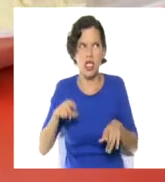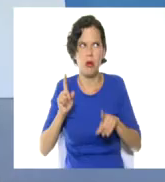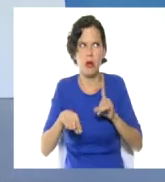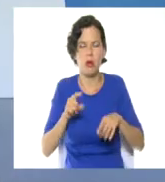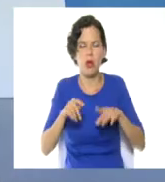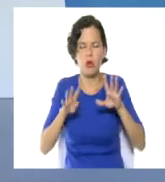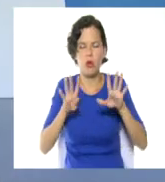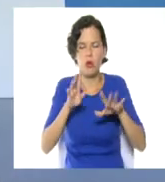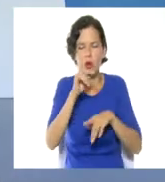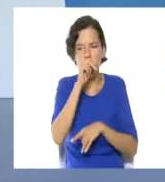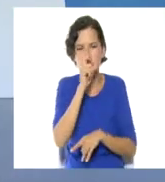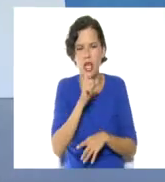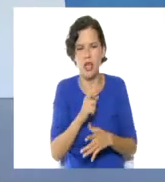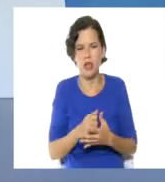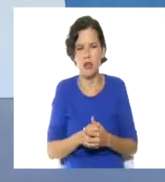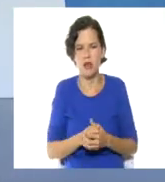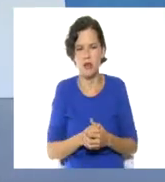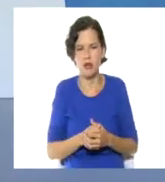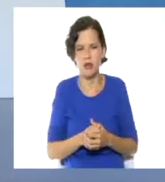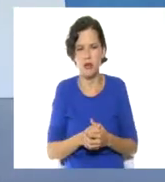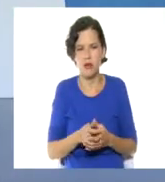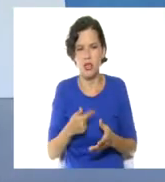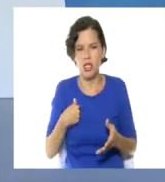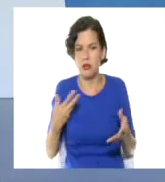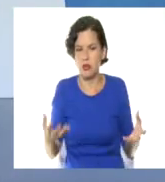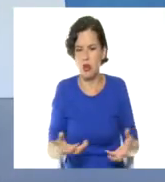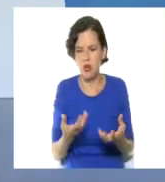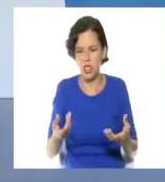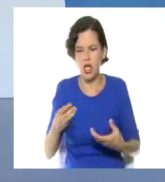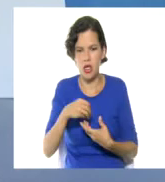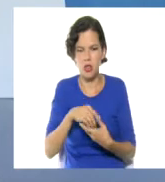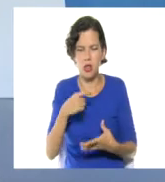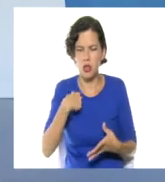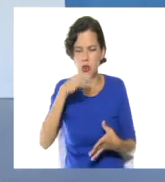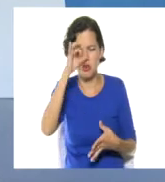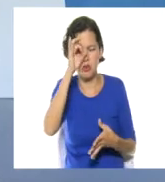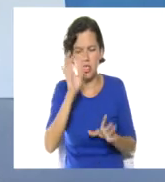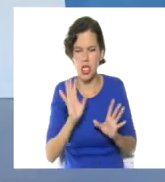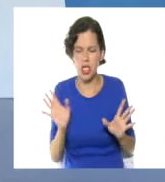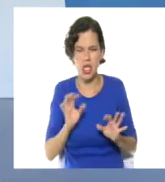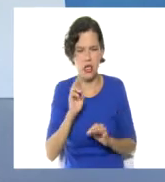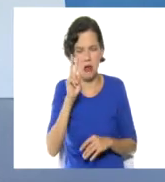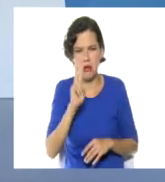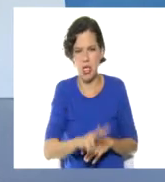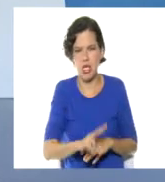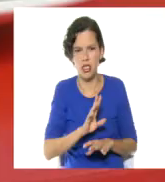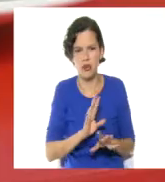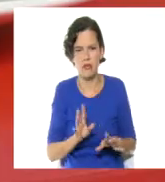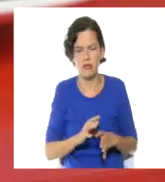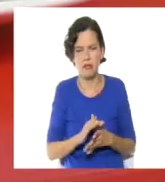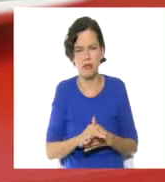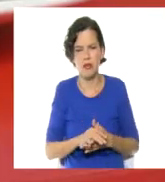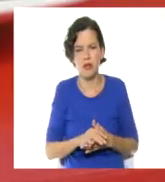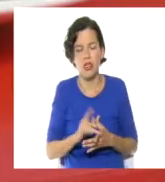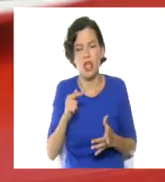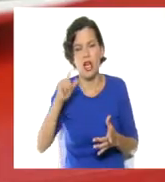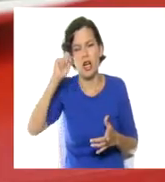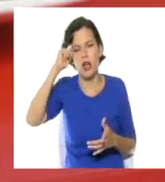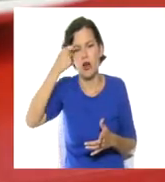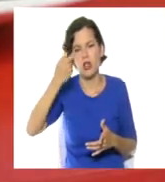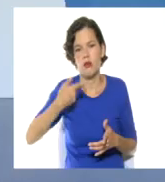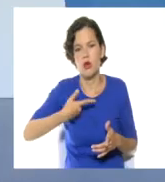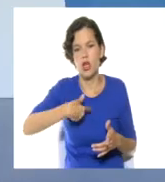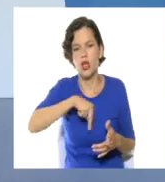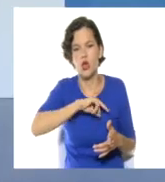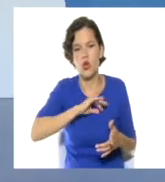9 años. Claro. Pero me colocas el guiso para preparar un guiso y realmente no tengo muchos conocimientos o habilidades en esa parte. Claro, recordemos que